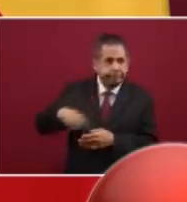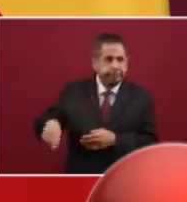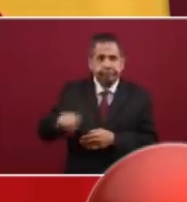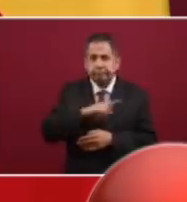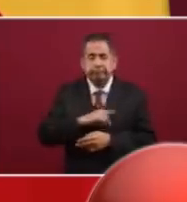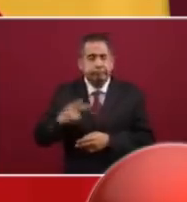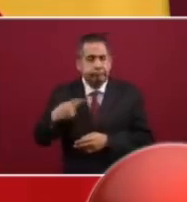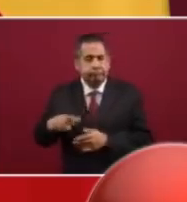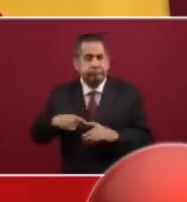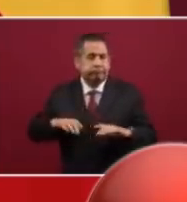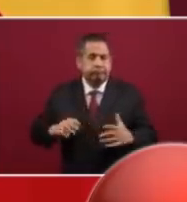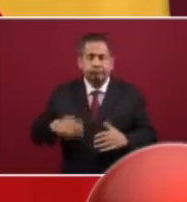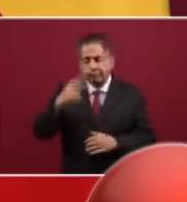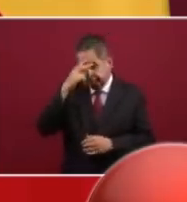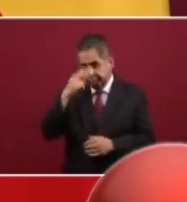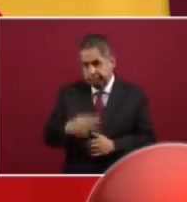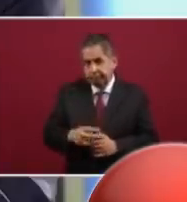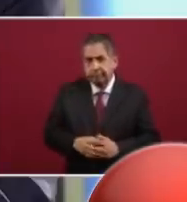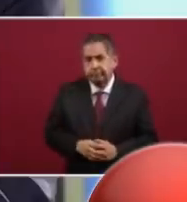en